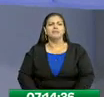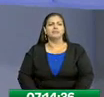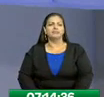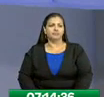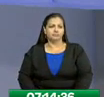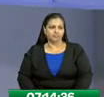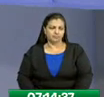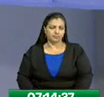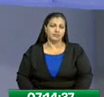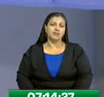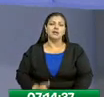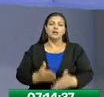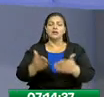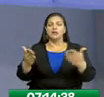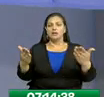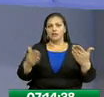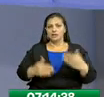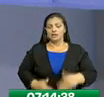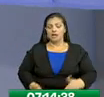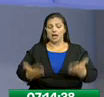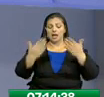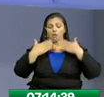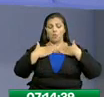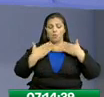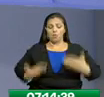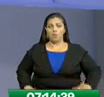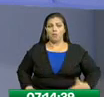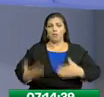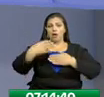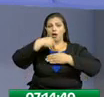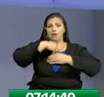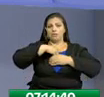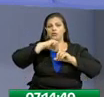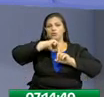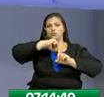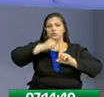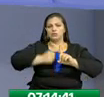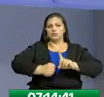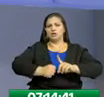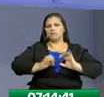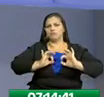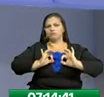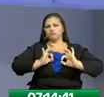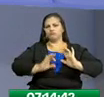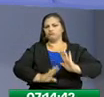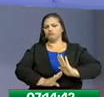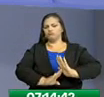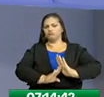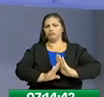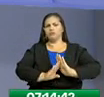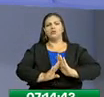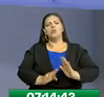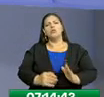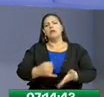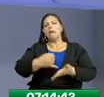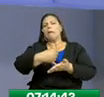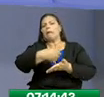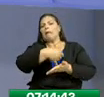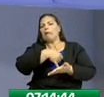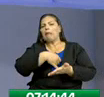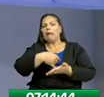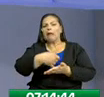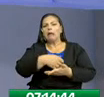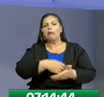anatomía no tienen su sistema inmunológico al 100%, funcionando al 100%, ¿no? Entonces, estas infecciones